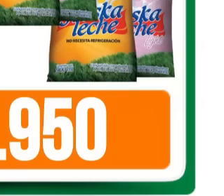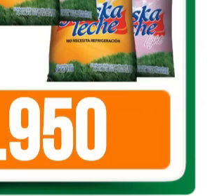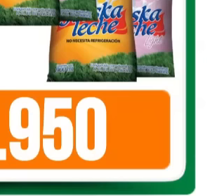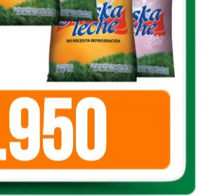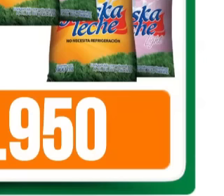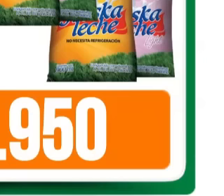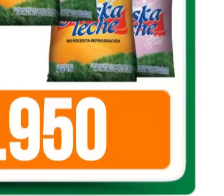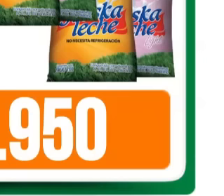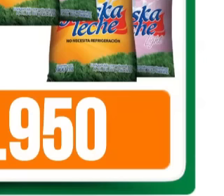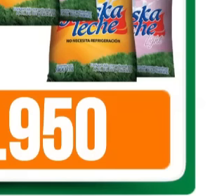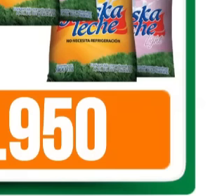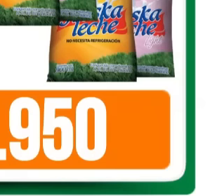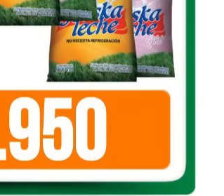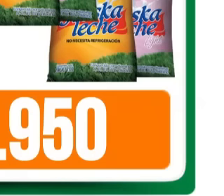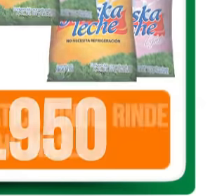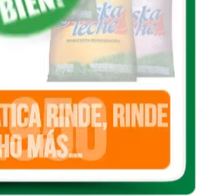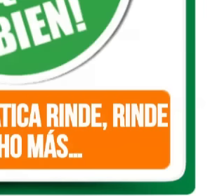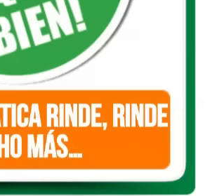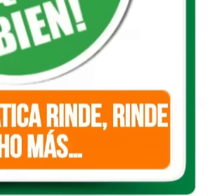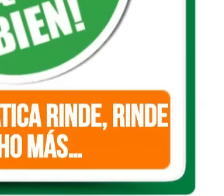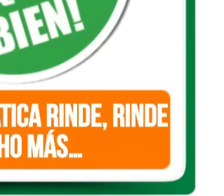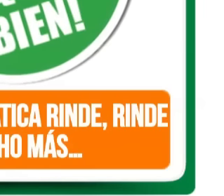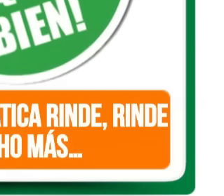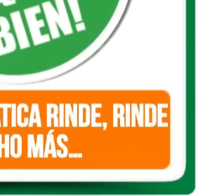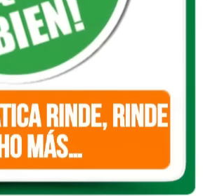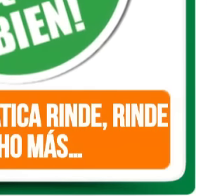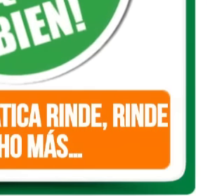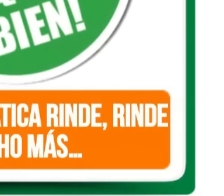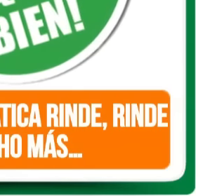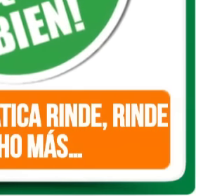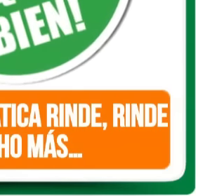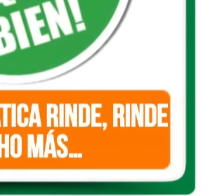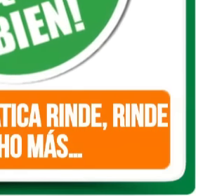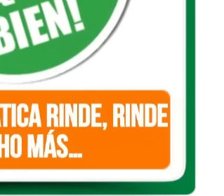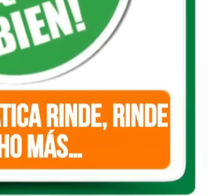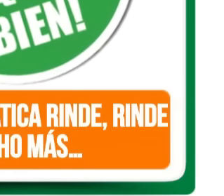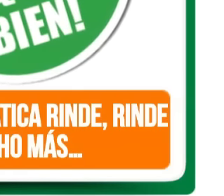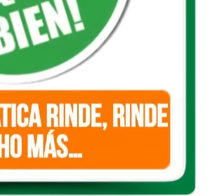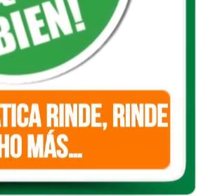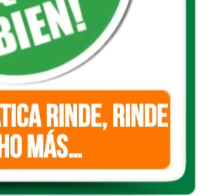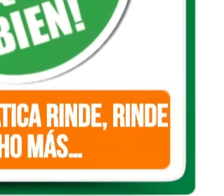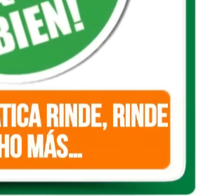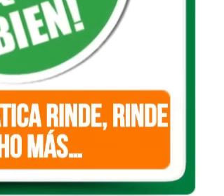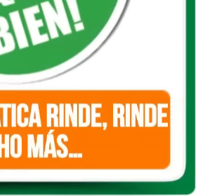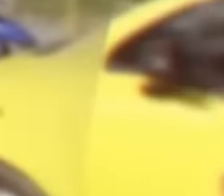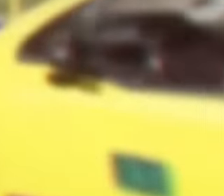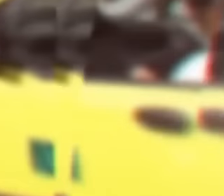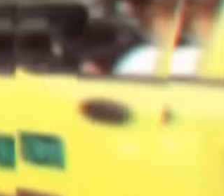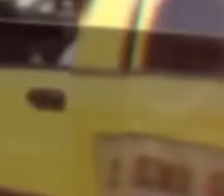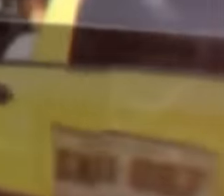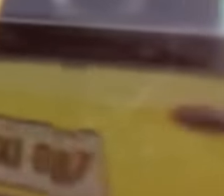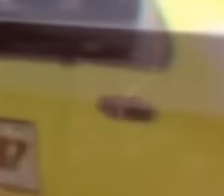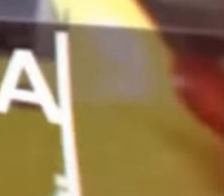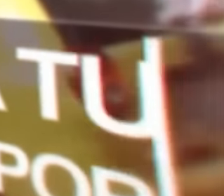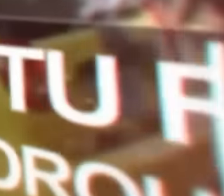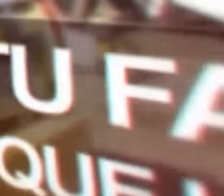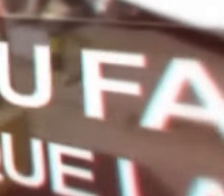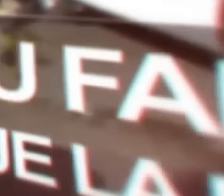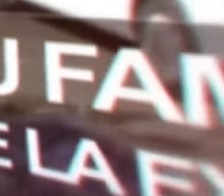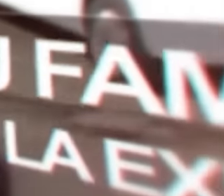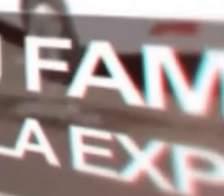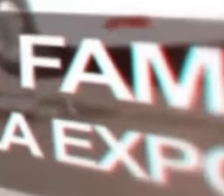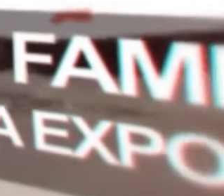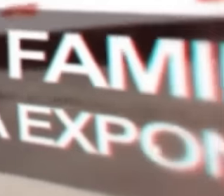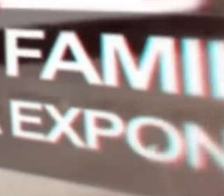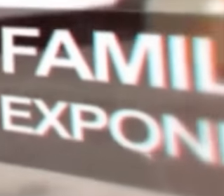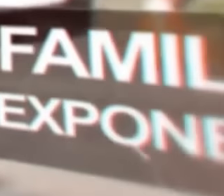solo 7,950 pesos. La Quinta, donde su platica rinde, rinde mucho más. Si amas a tu familia,